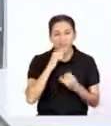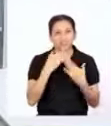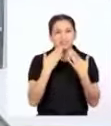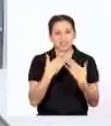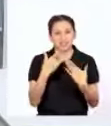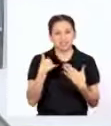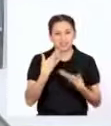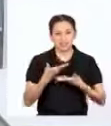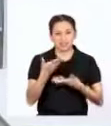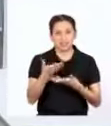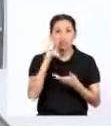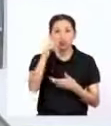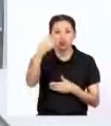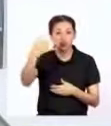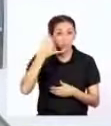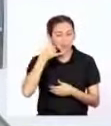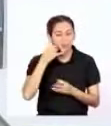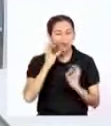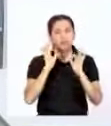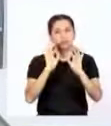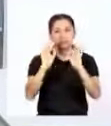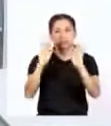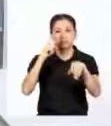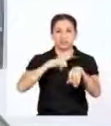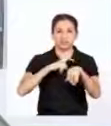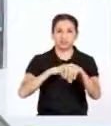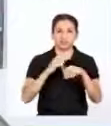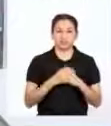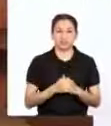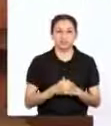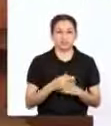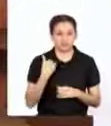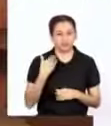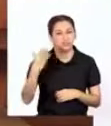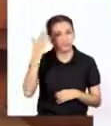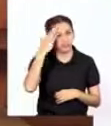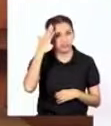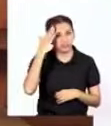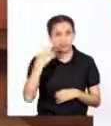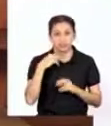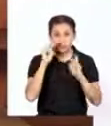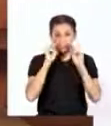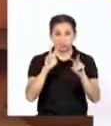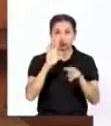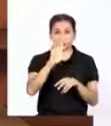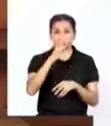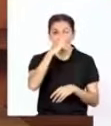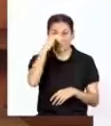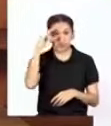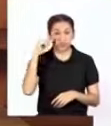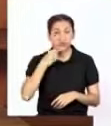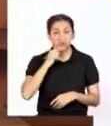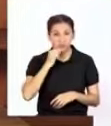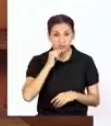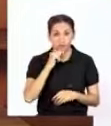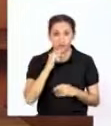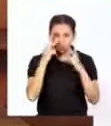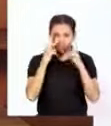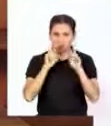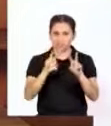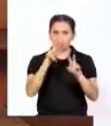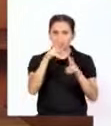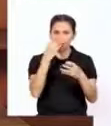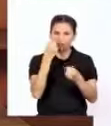Qué gusto tenerla aquí. Su llamada llegó justo a tiempo. Lo sé. Vi que junto a Gugliana